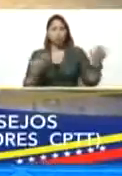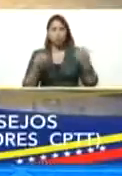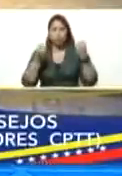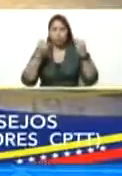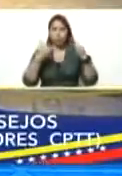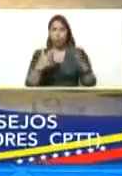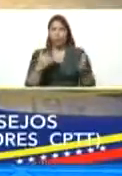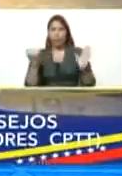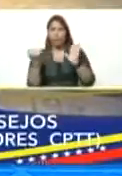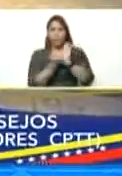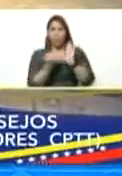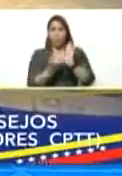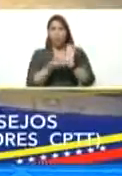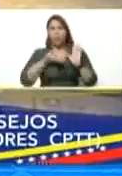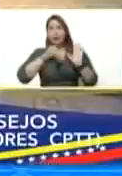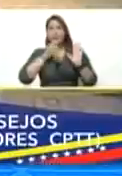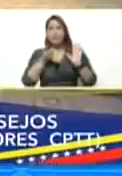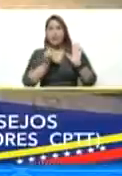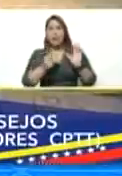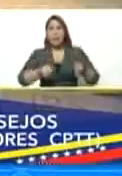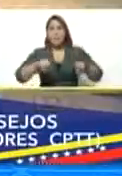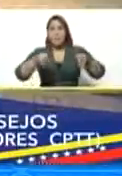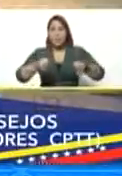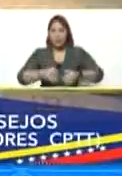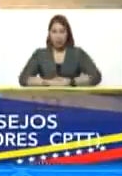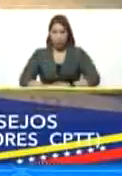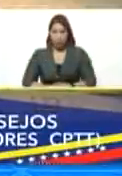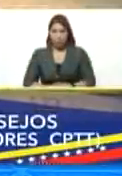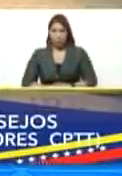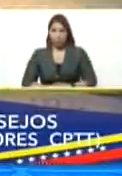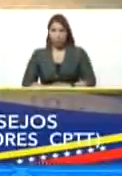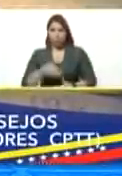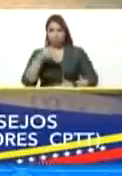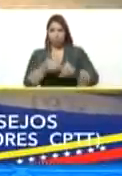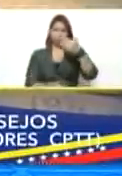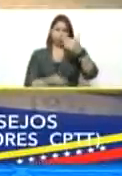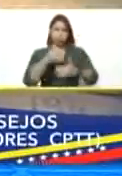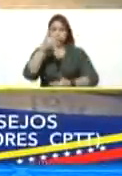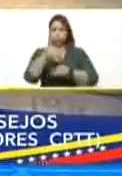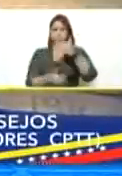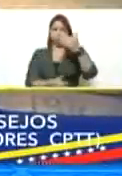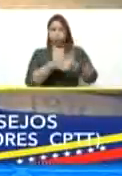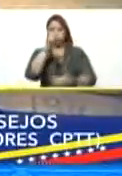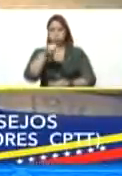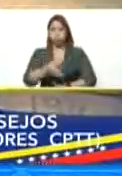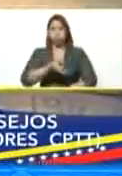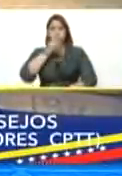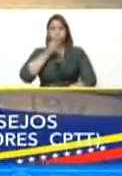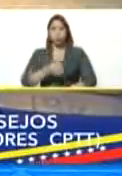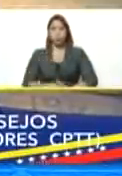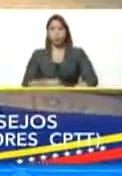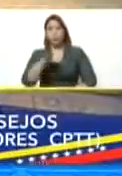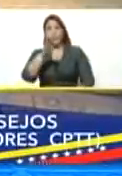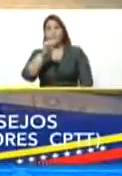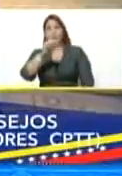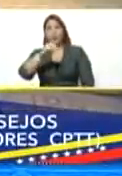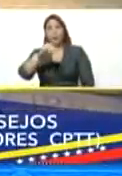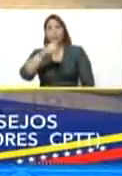marcas de café hay ahora en el mercado y del proceso de Café Fama de América.